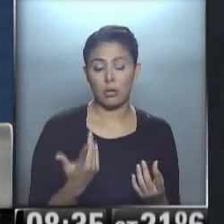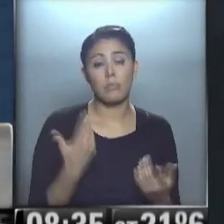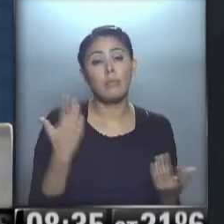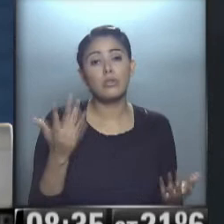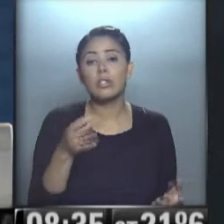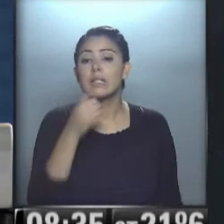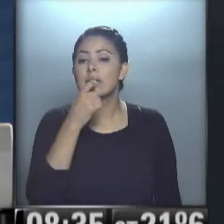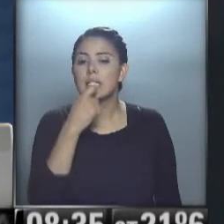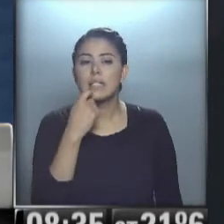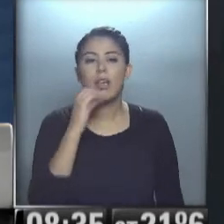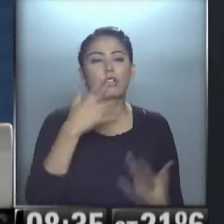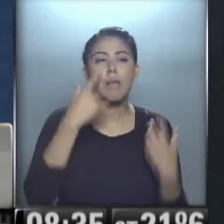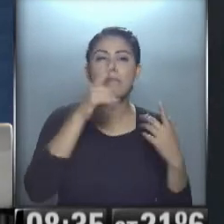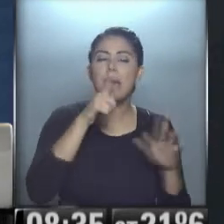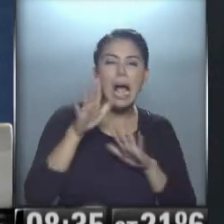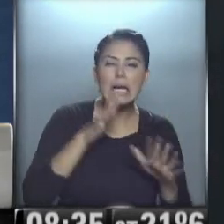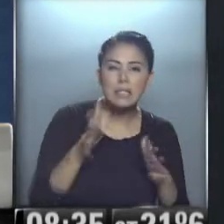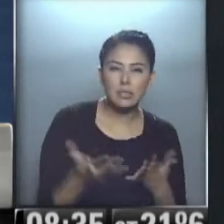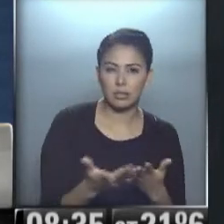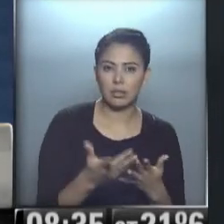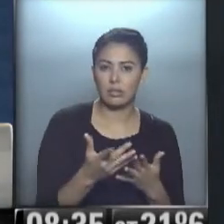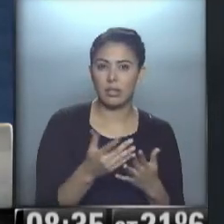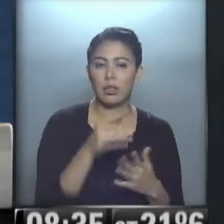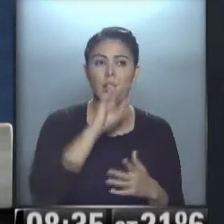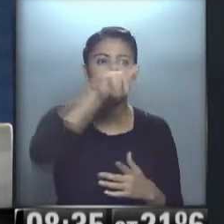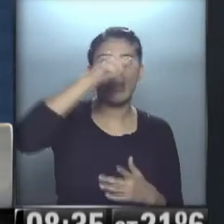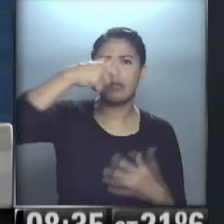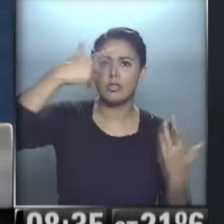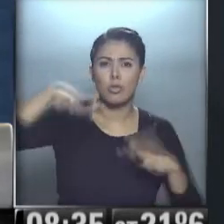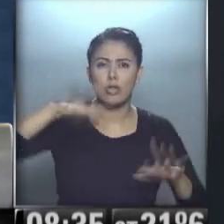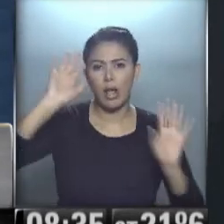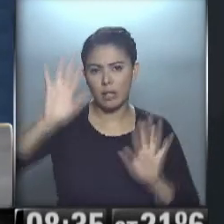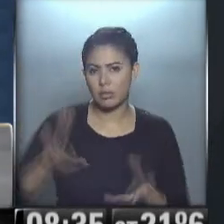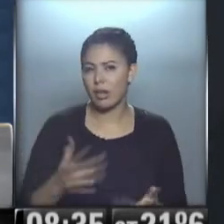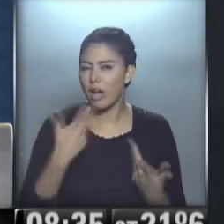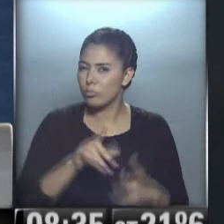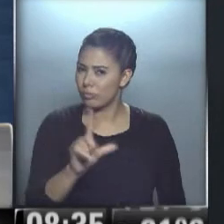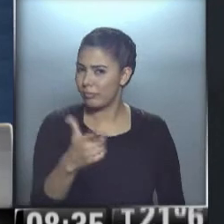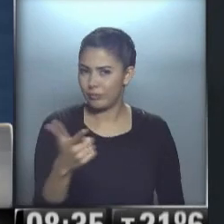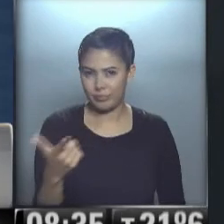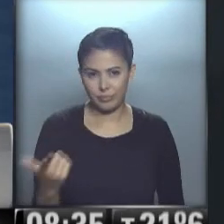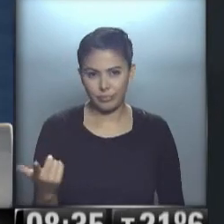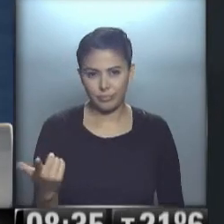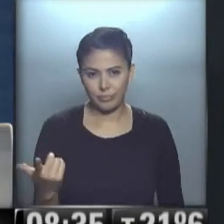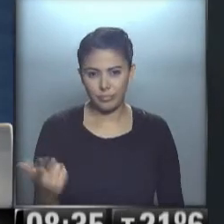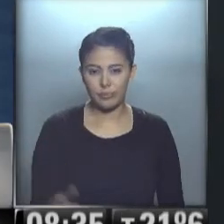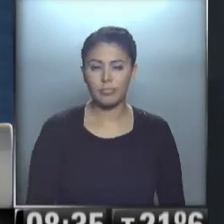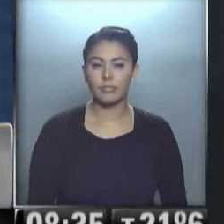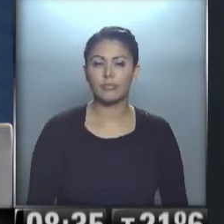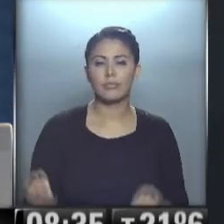modus operandi similares y equivalentes han generado este tipo de situaciones. No es casualidad.